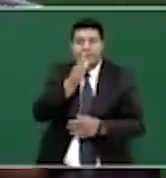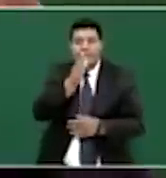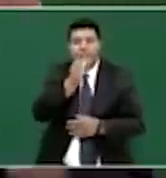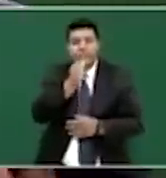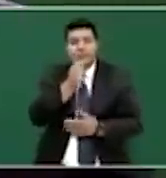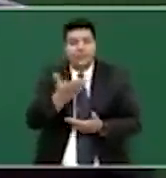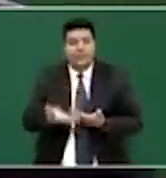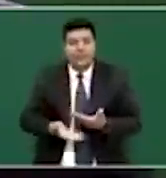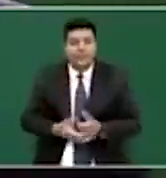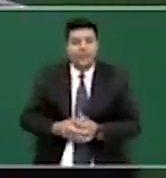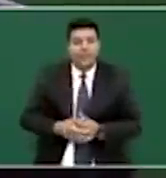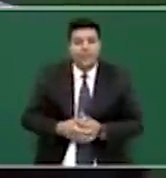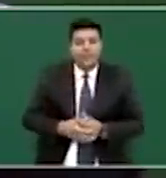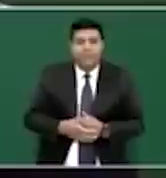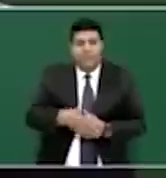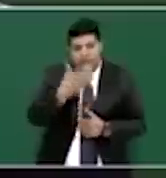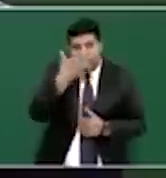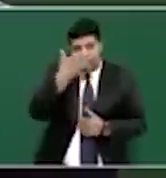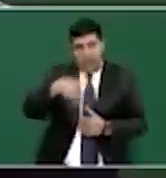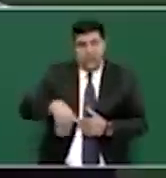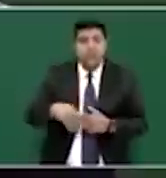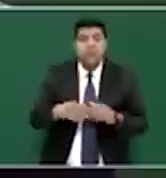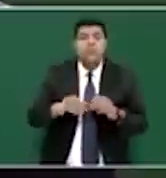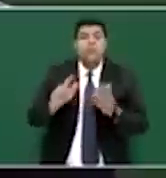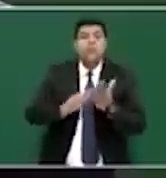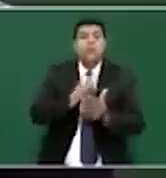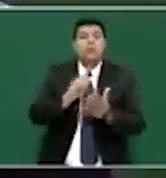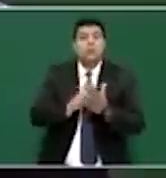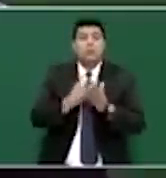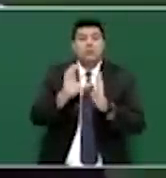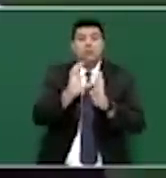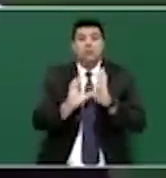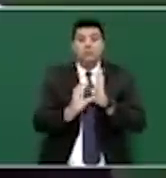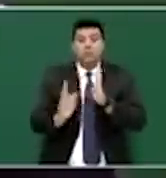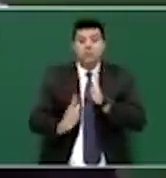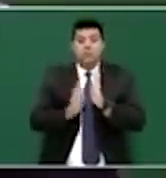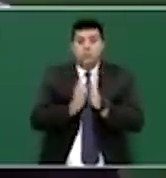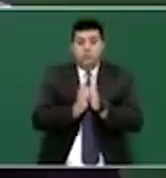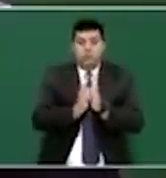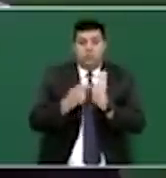El marco constitucional, el marco legal, se los impedía